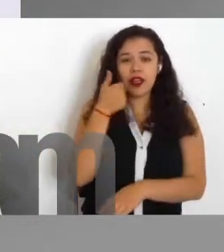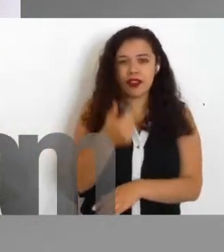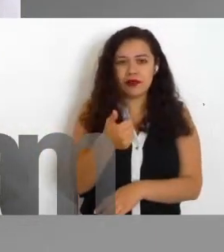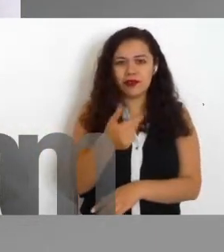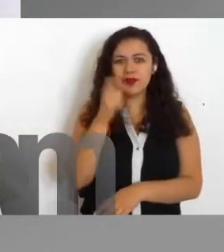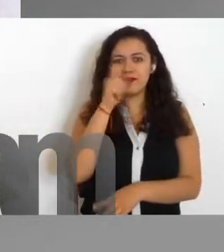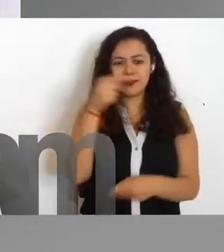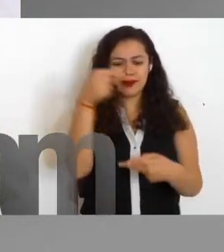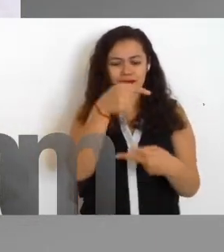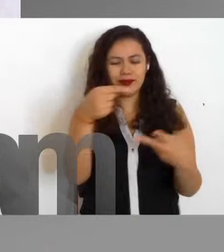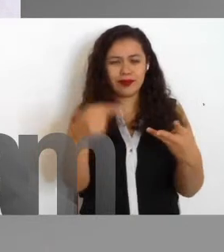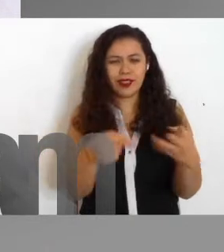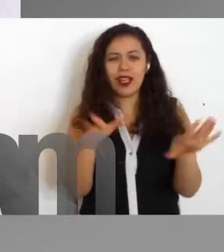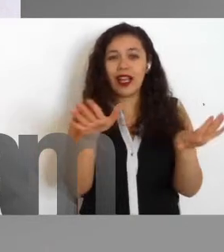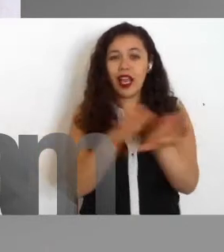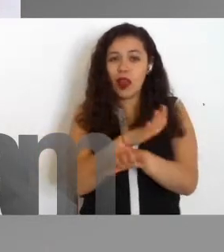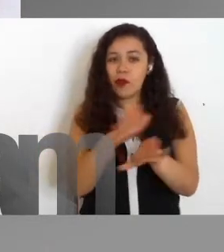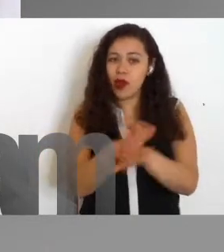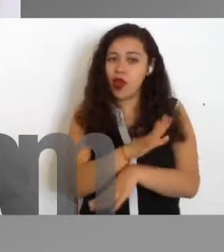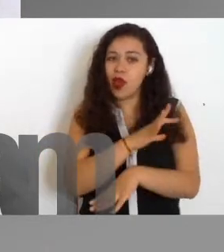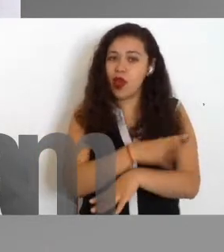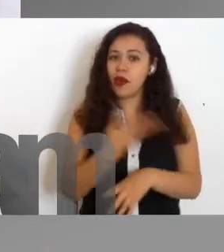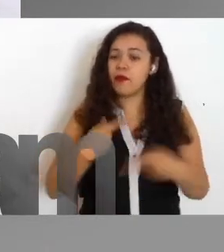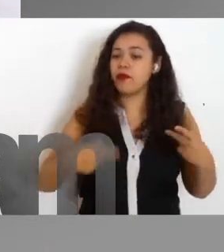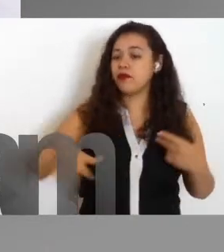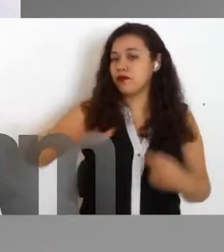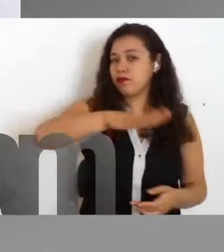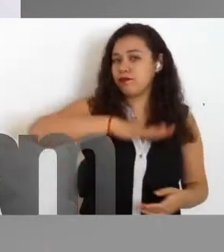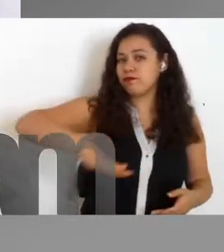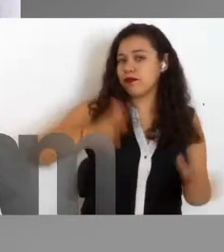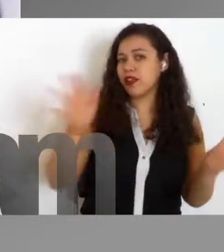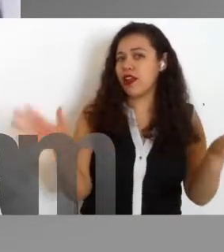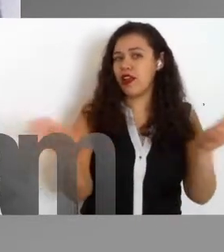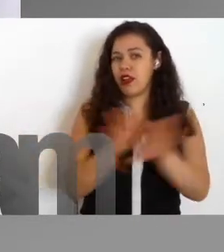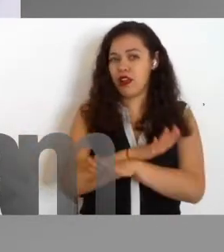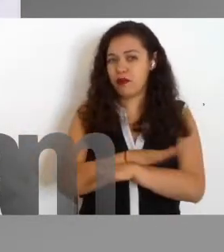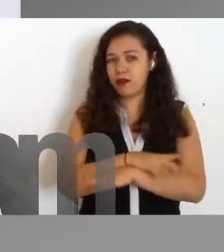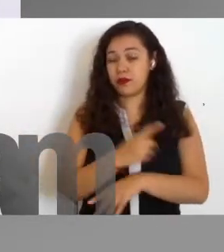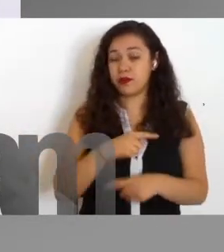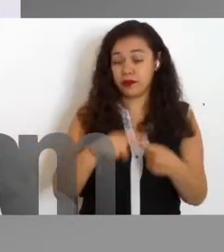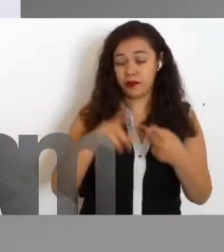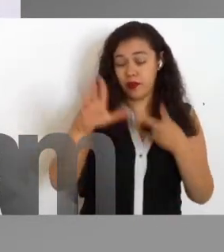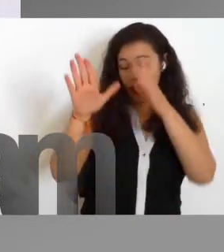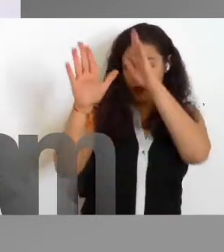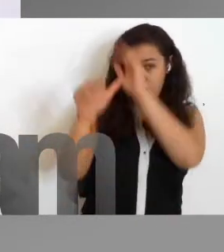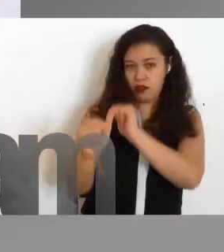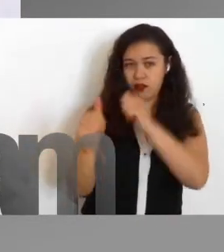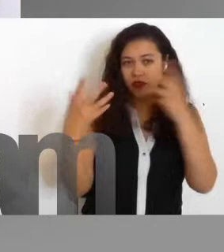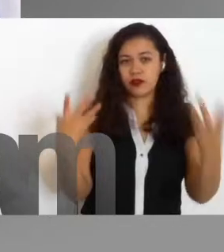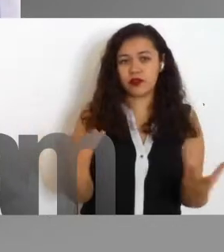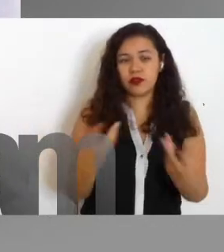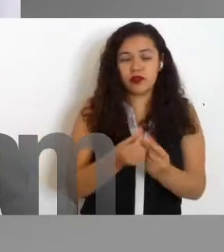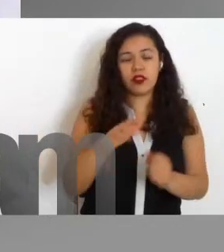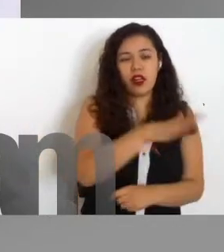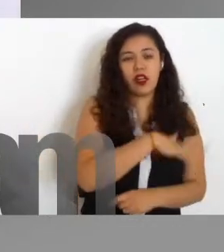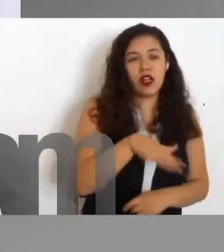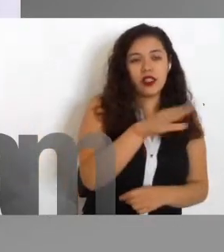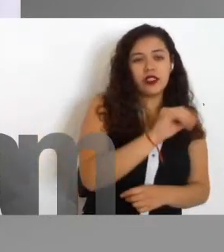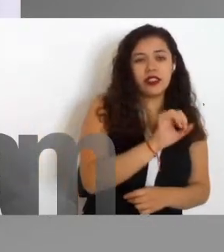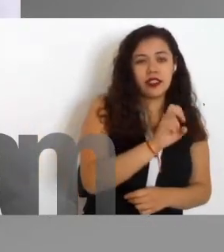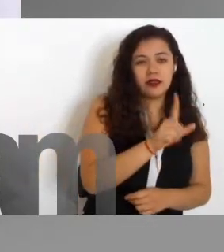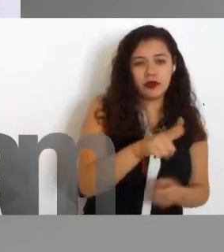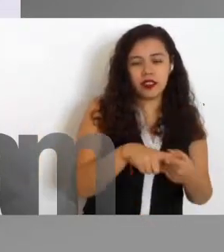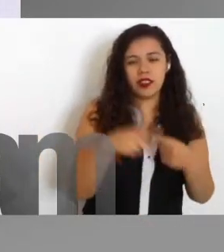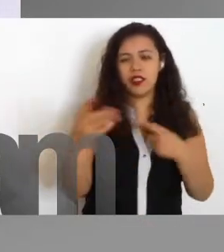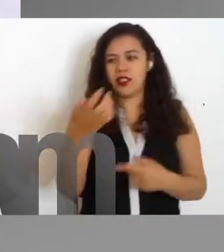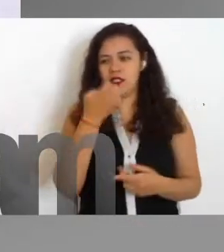a generar cambios en la sociedad. Coincido también en que trabajando de la mano, sociedad civil, academia, es como vamos